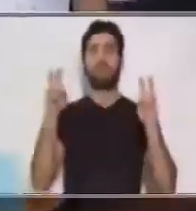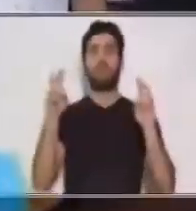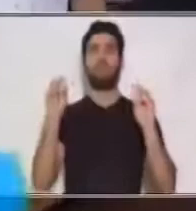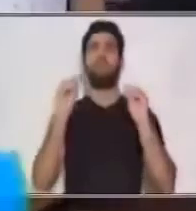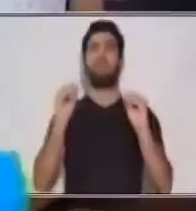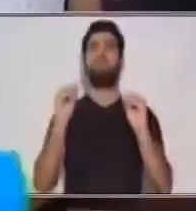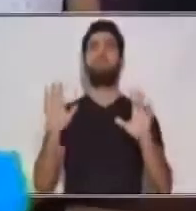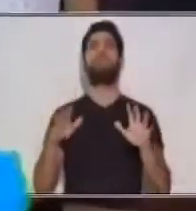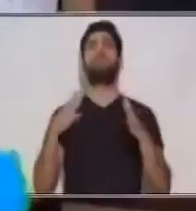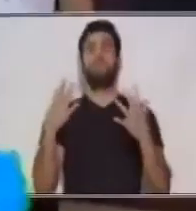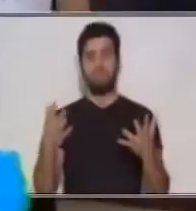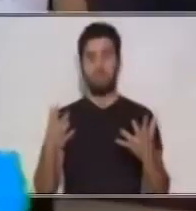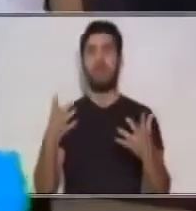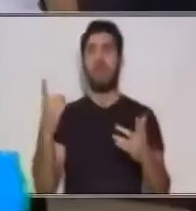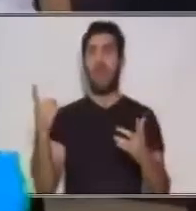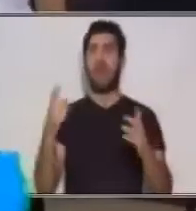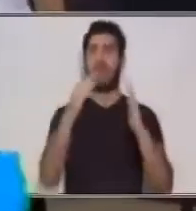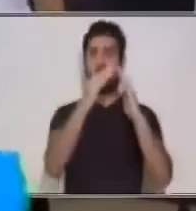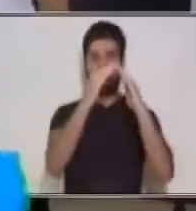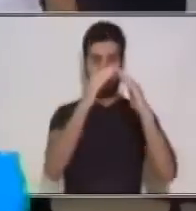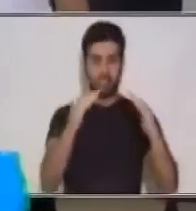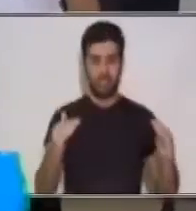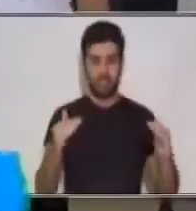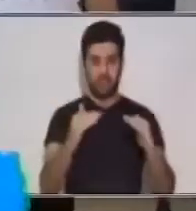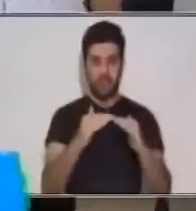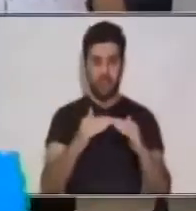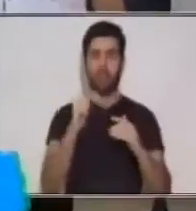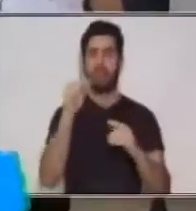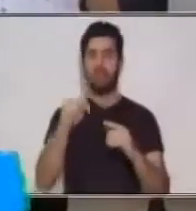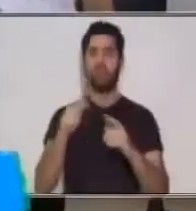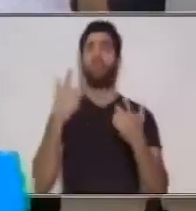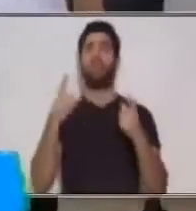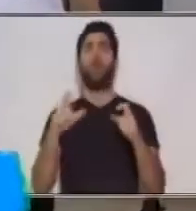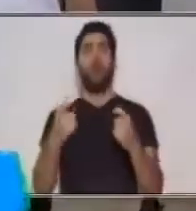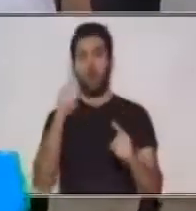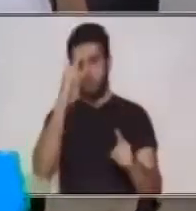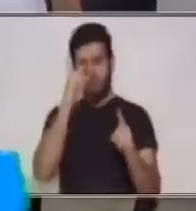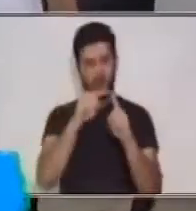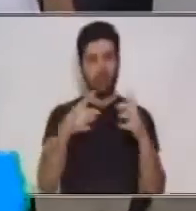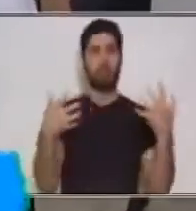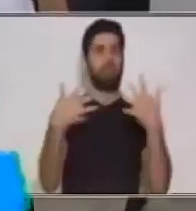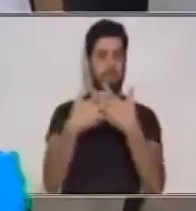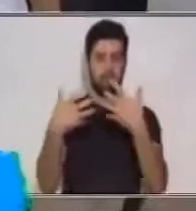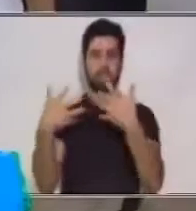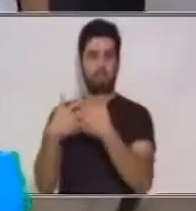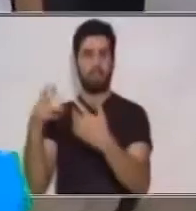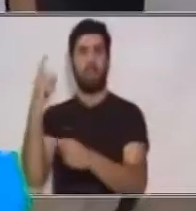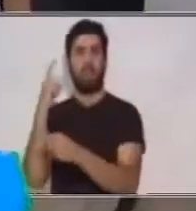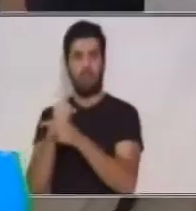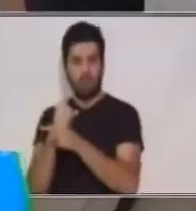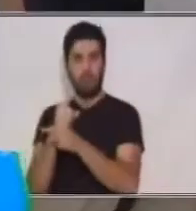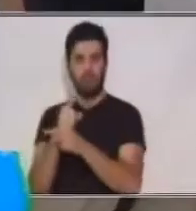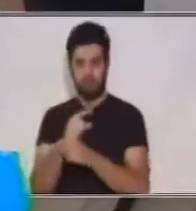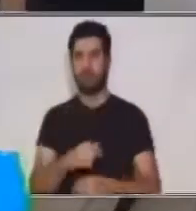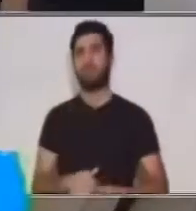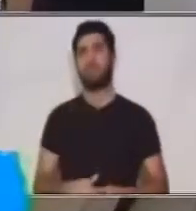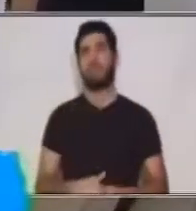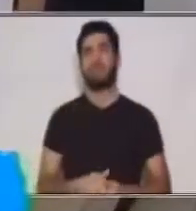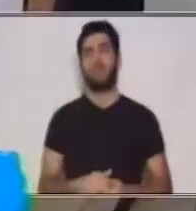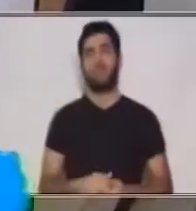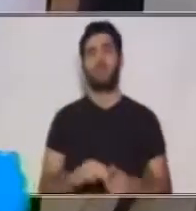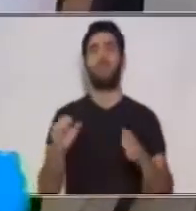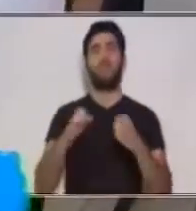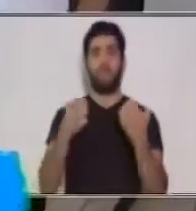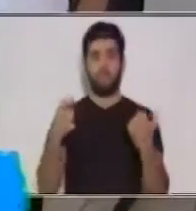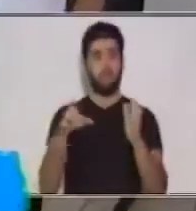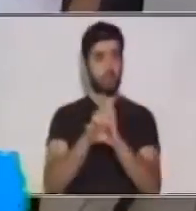el tema de triángulos y su congruencia del área de matemática de cuarto diversificado. Si en caso hay